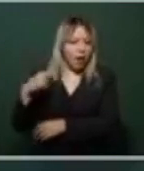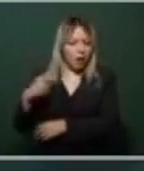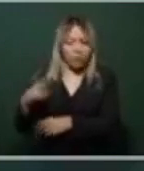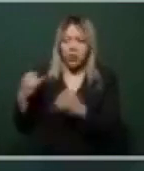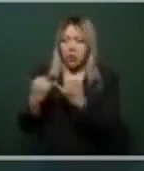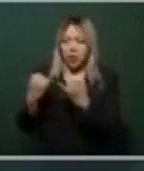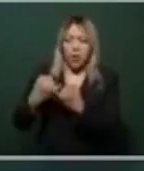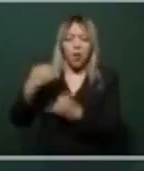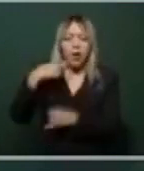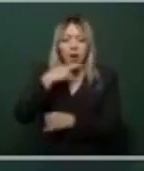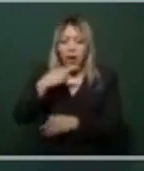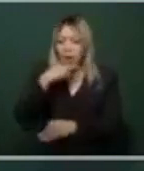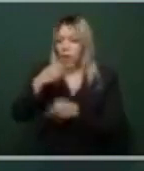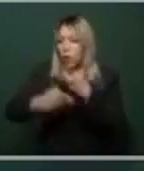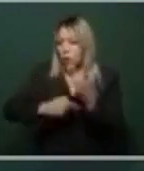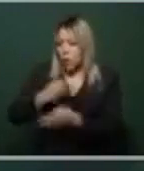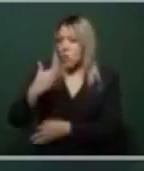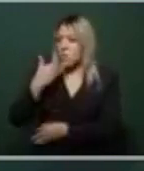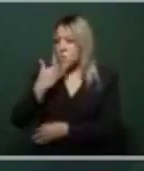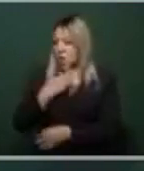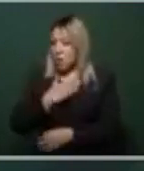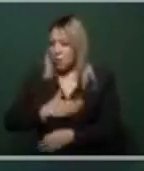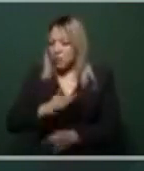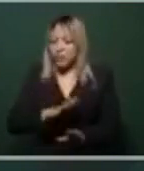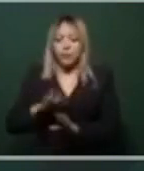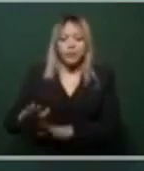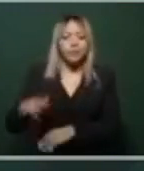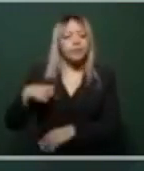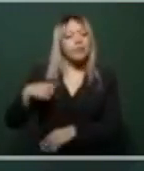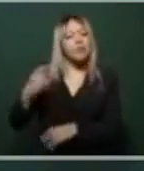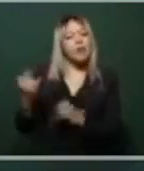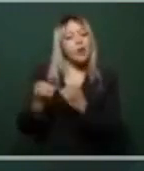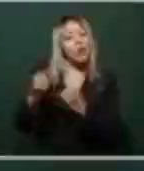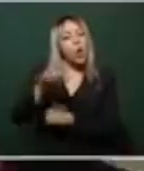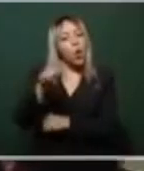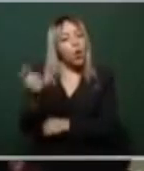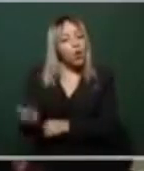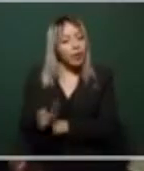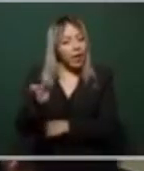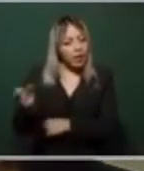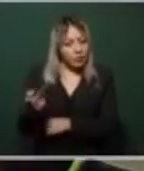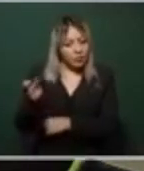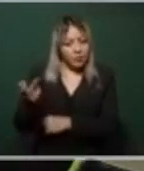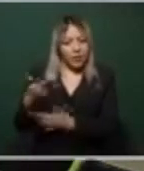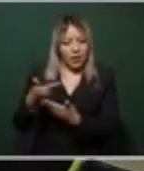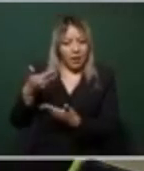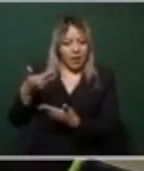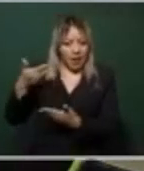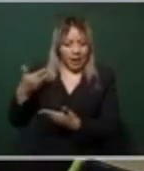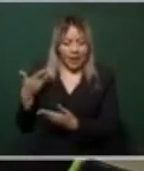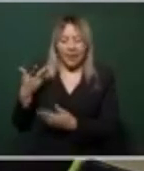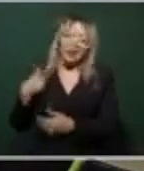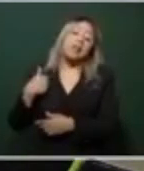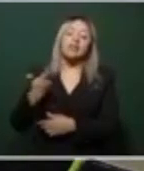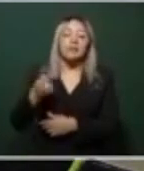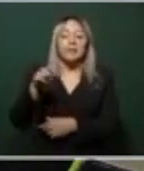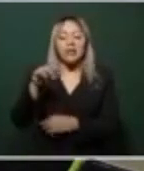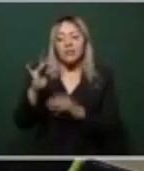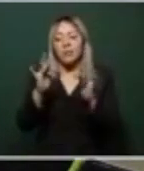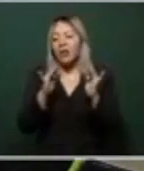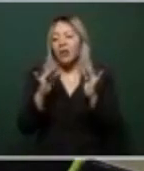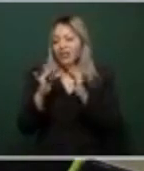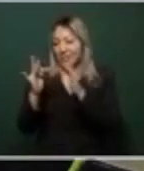y justo. Presidente, y si me permite, le quiero hacer una pregunta que causó polémica en las benditas redes sociales, como usted las